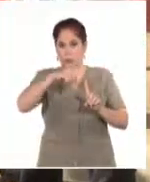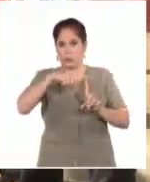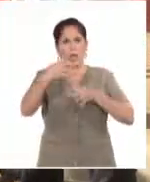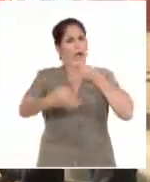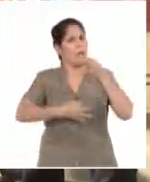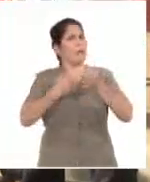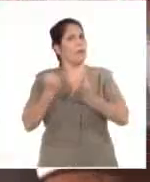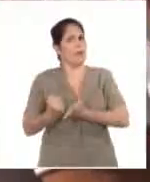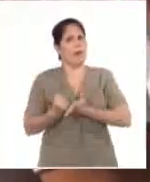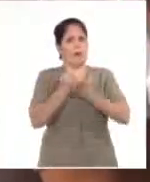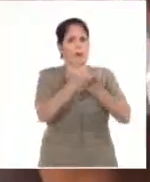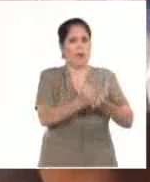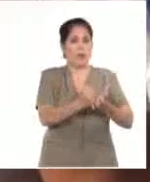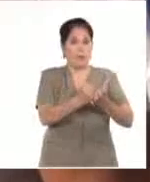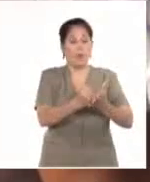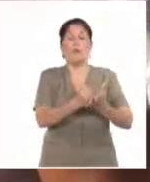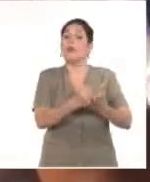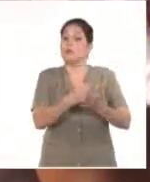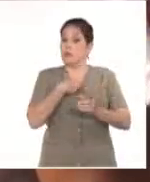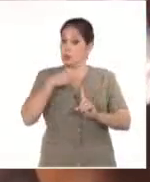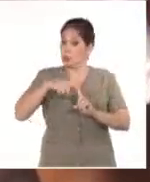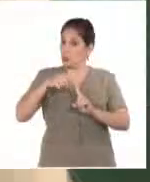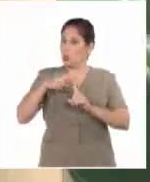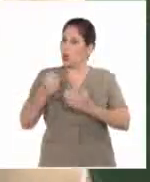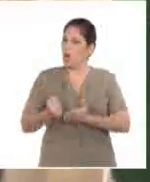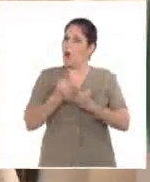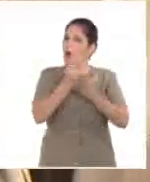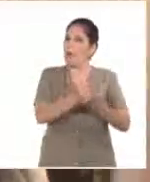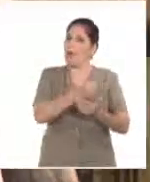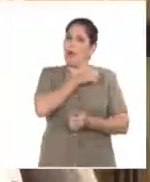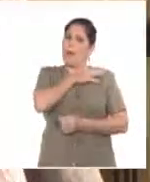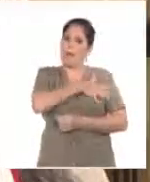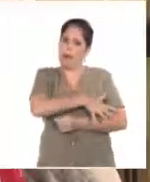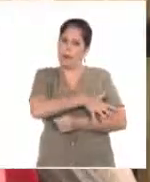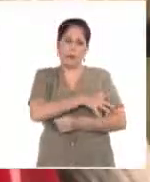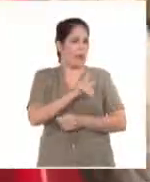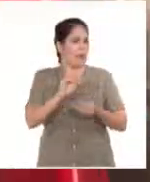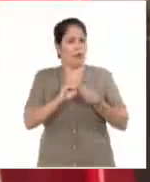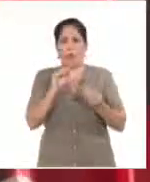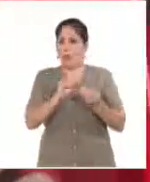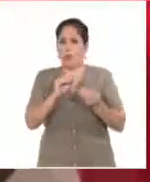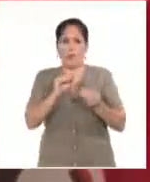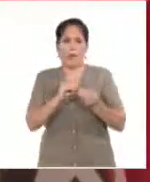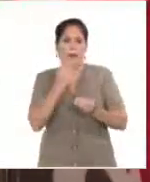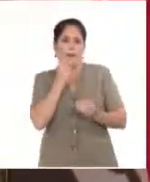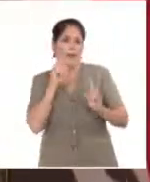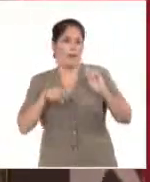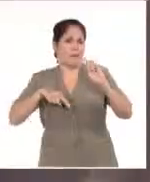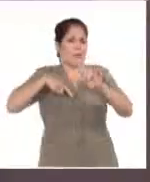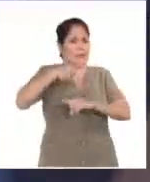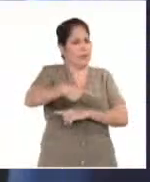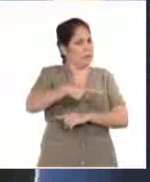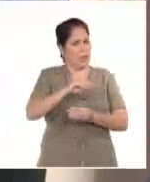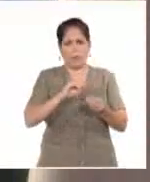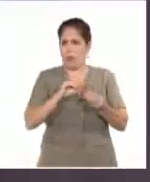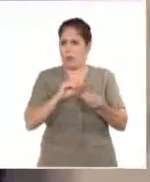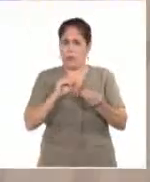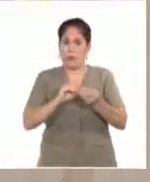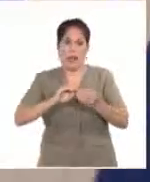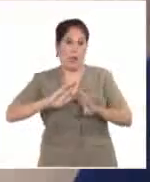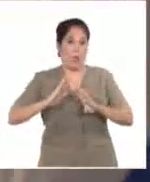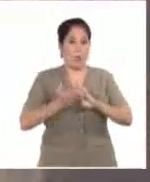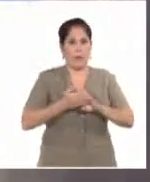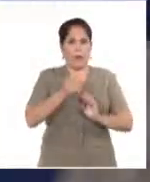apoyo de los habitantes del Balcón del Oriente Cubano al pueblo palestino. Esta condena a la muerte de